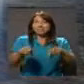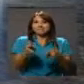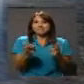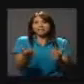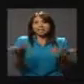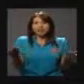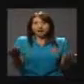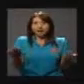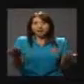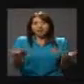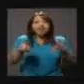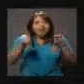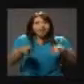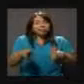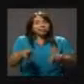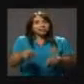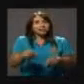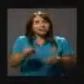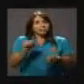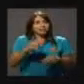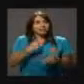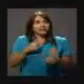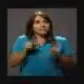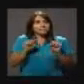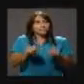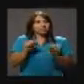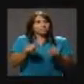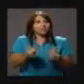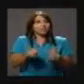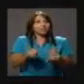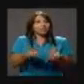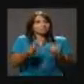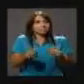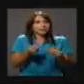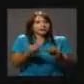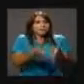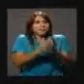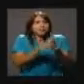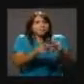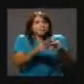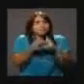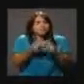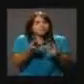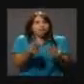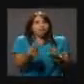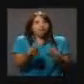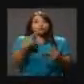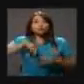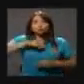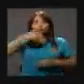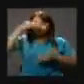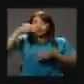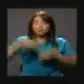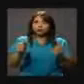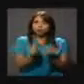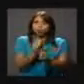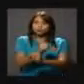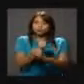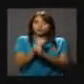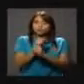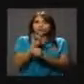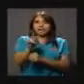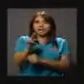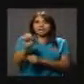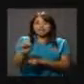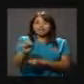posibilidades de dar garantías? Entonces nosotros creemos que con una póliza del Instituto de Seguros,